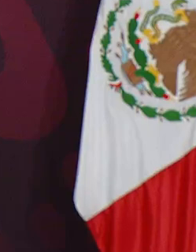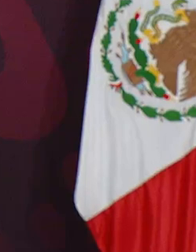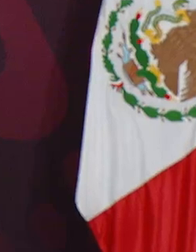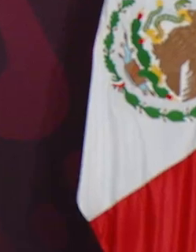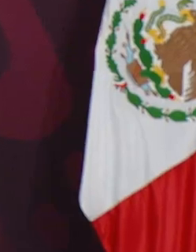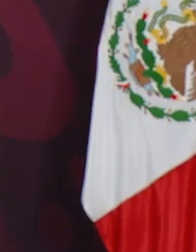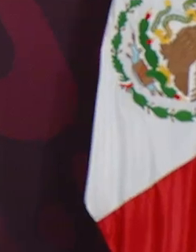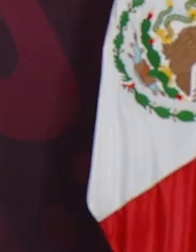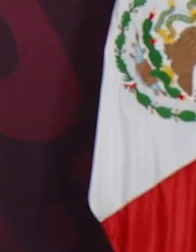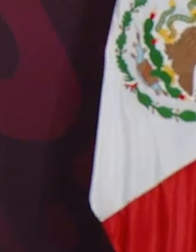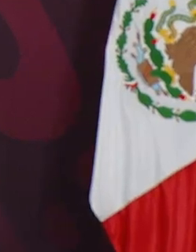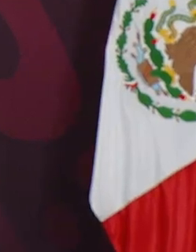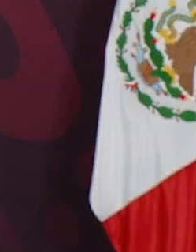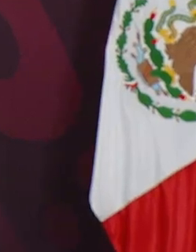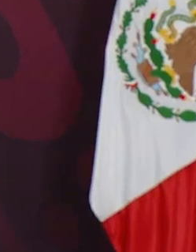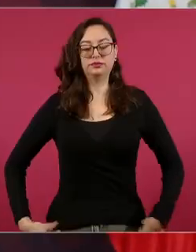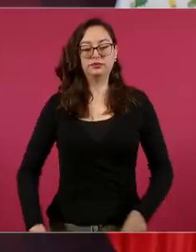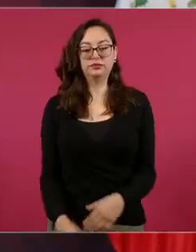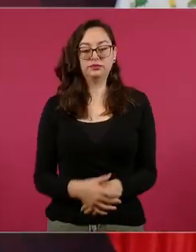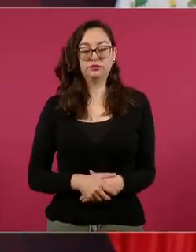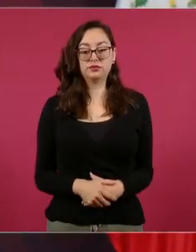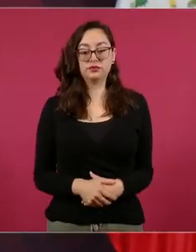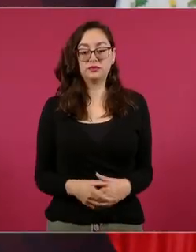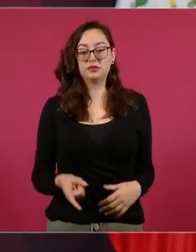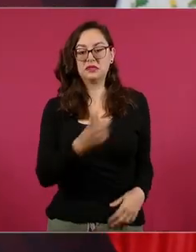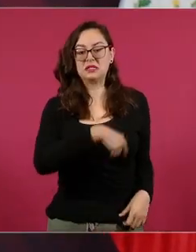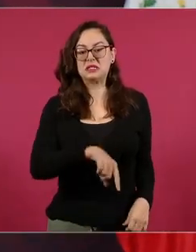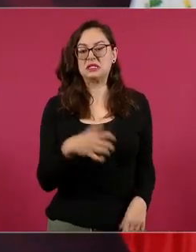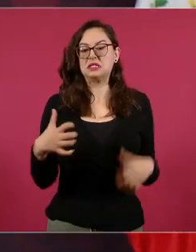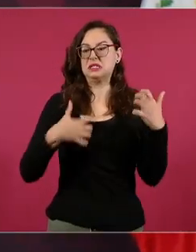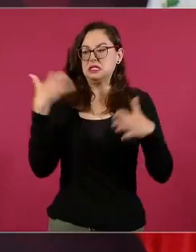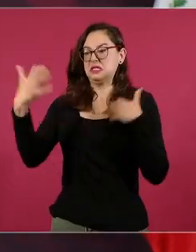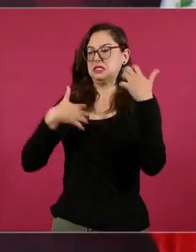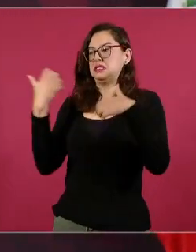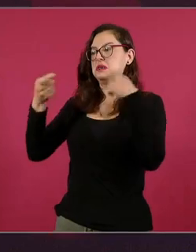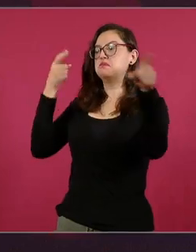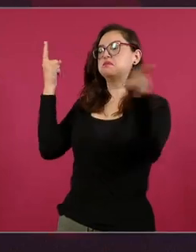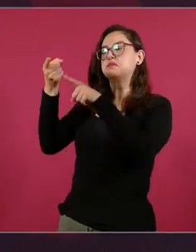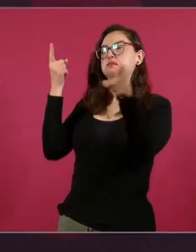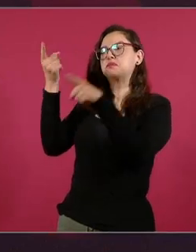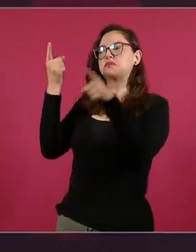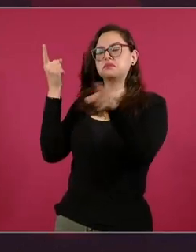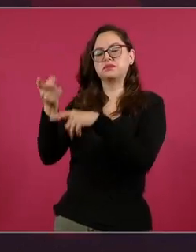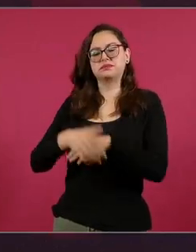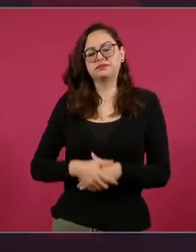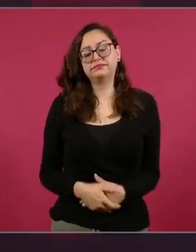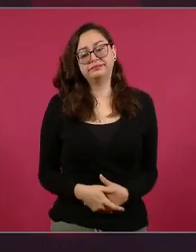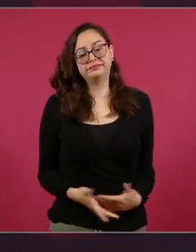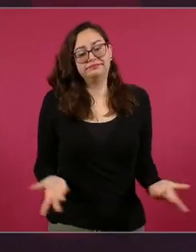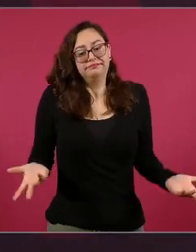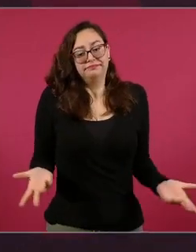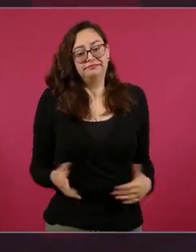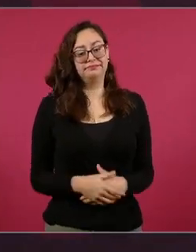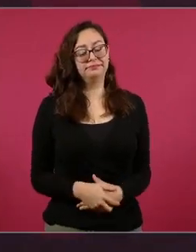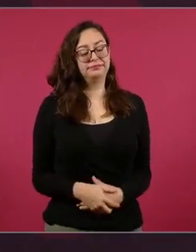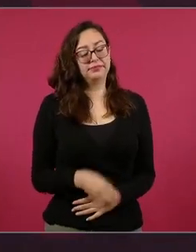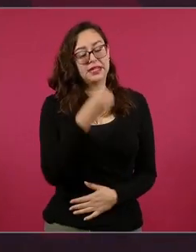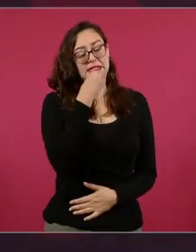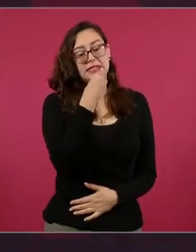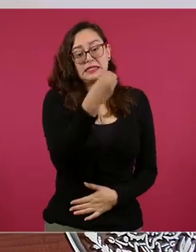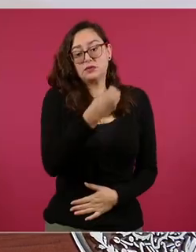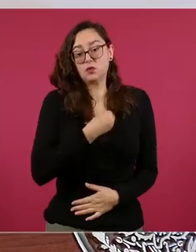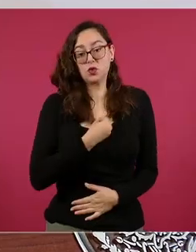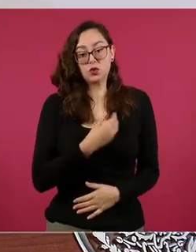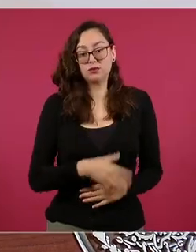ofrezco disculpa por las molestias que les causa el que se haya iniciado